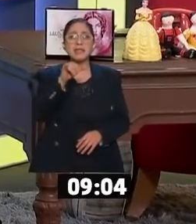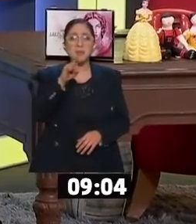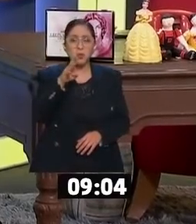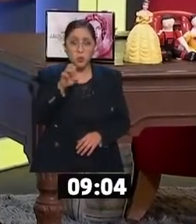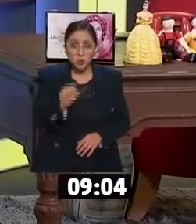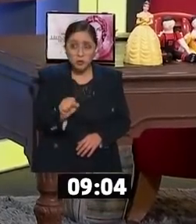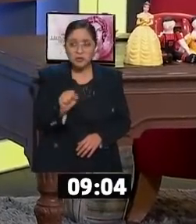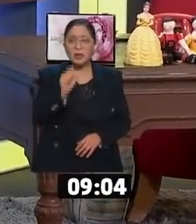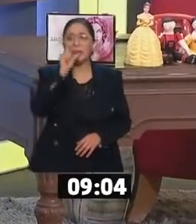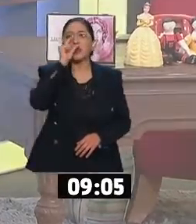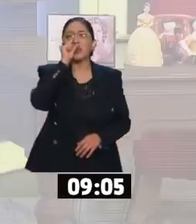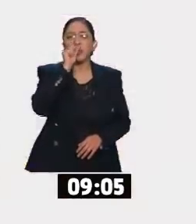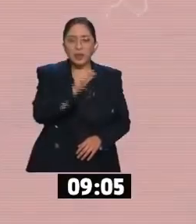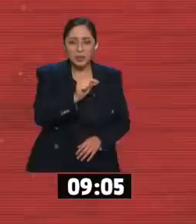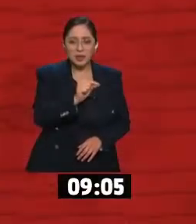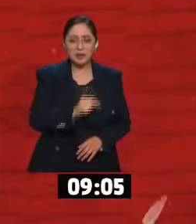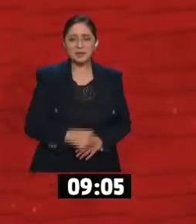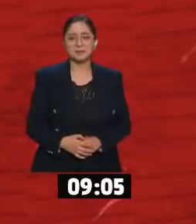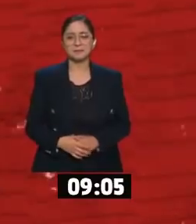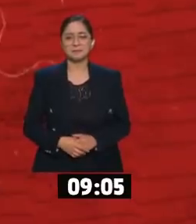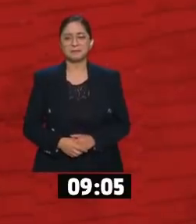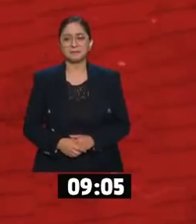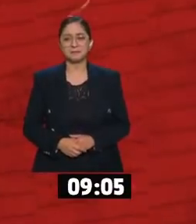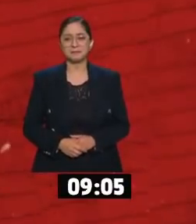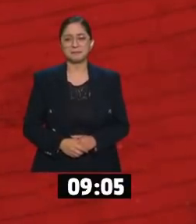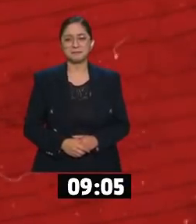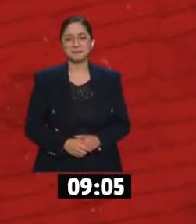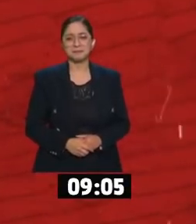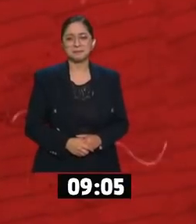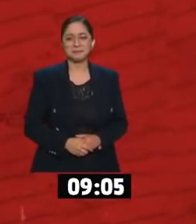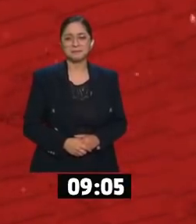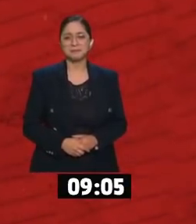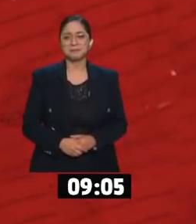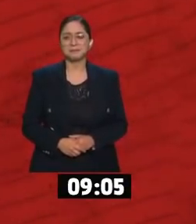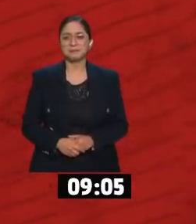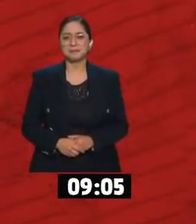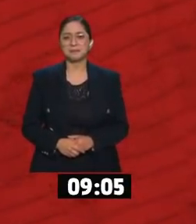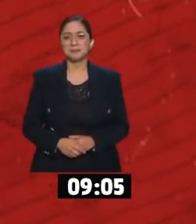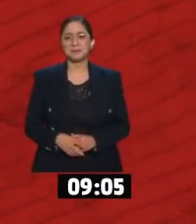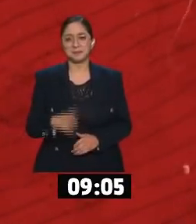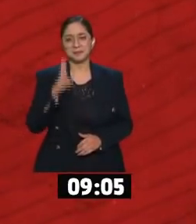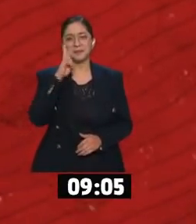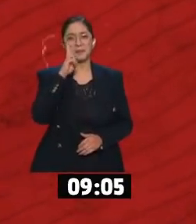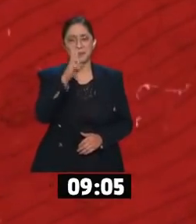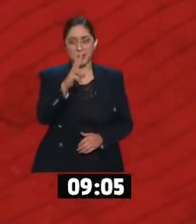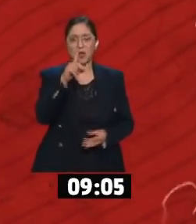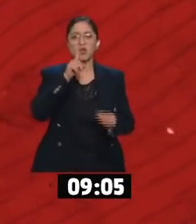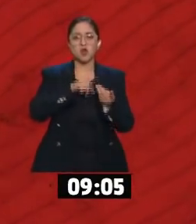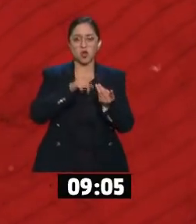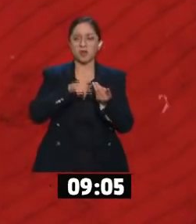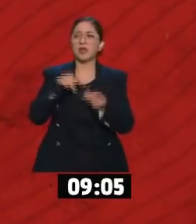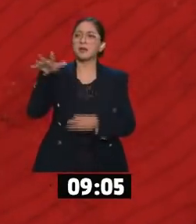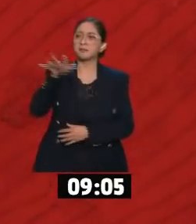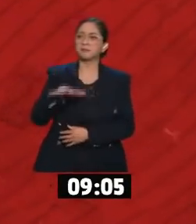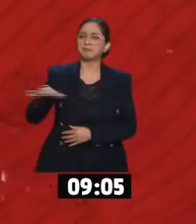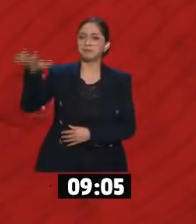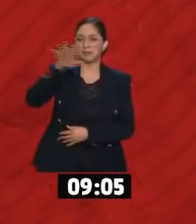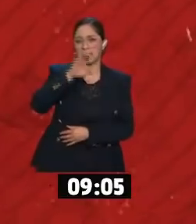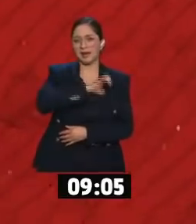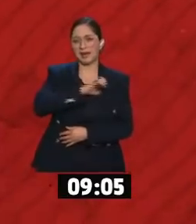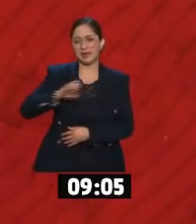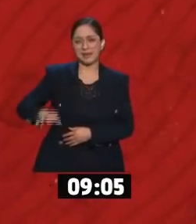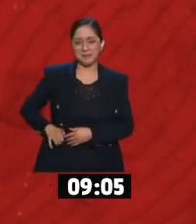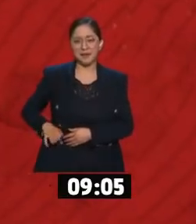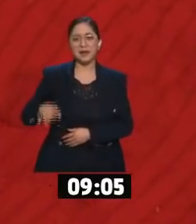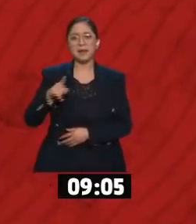vaya a pasar lo del relato de María de mi corazón, señora. Ahorita nos lo dice. Ajá. Pero mire, sucedió en Ecatepec. Los pasajeros se